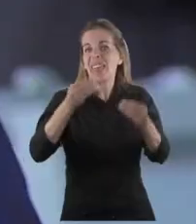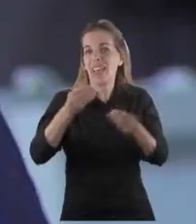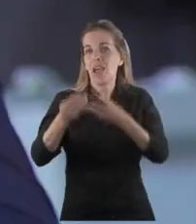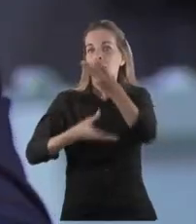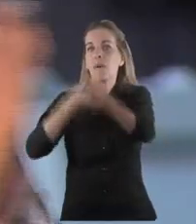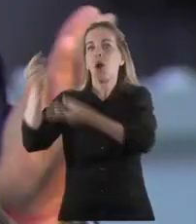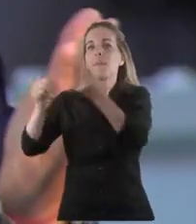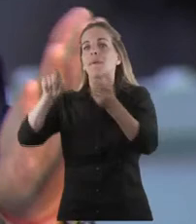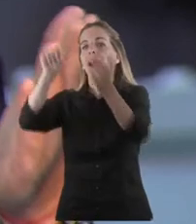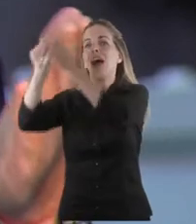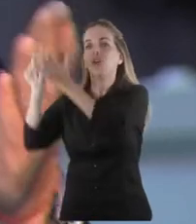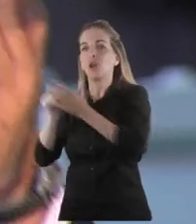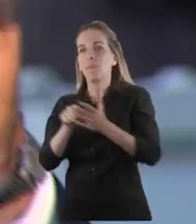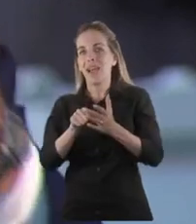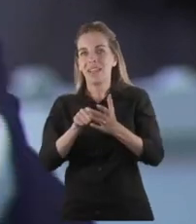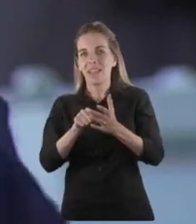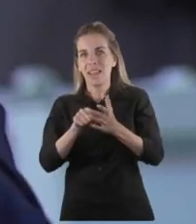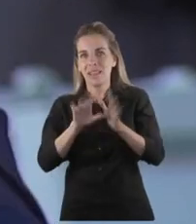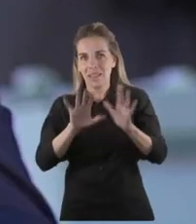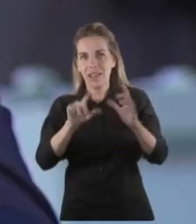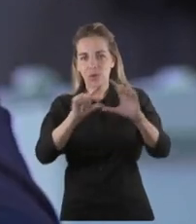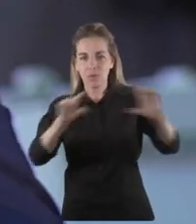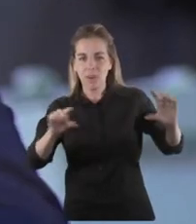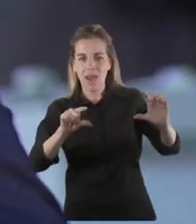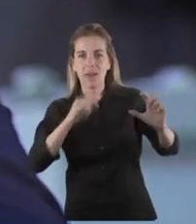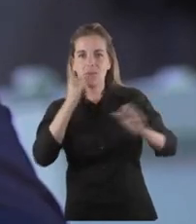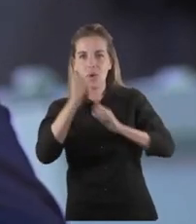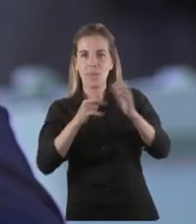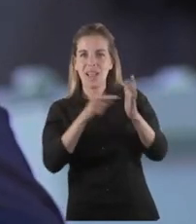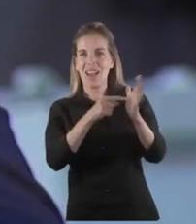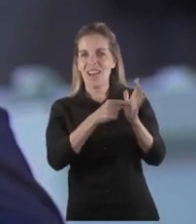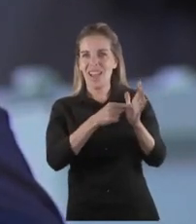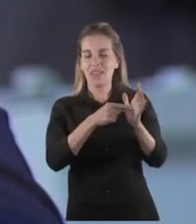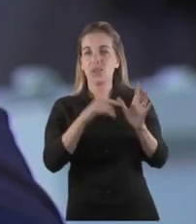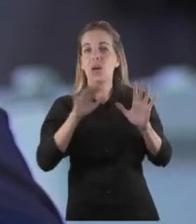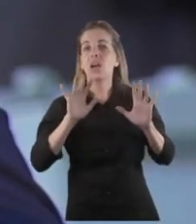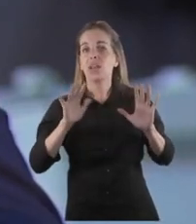Y cómo se había desindustrializado al país.